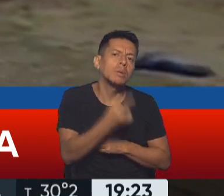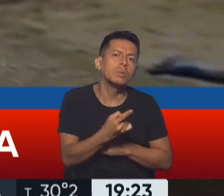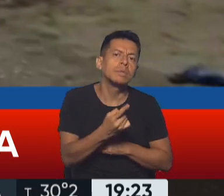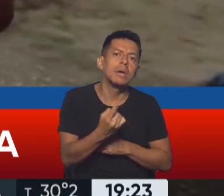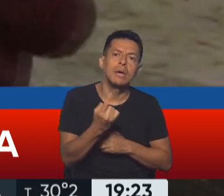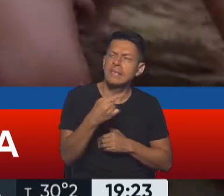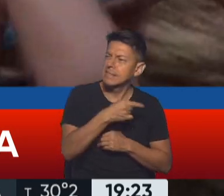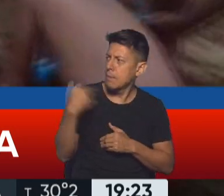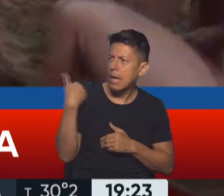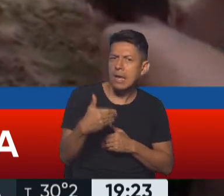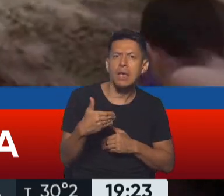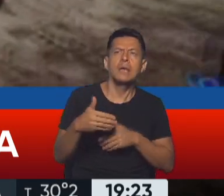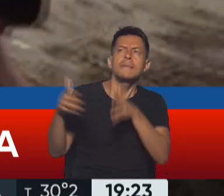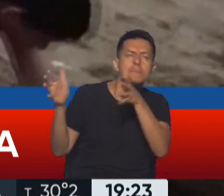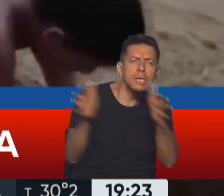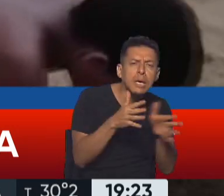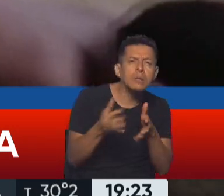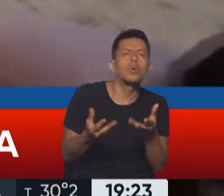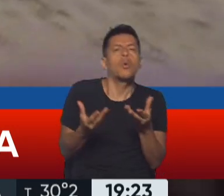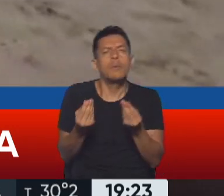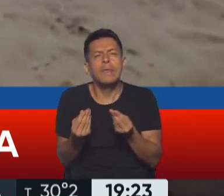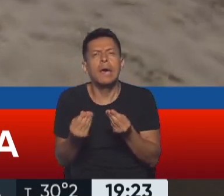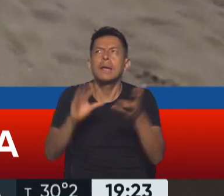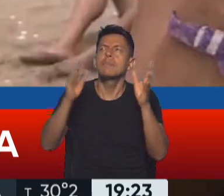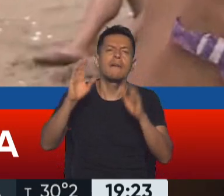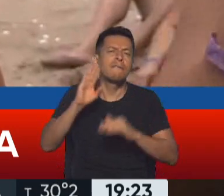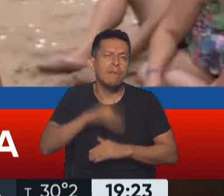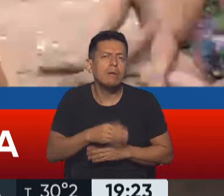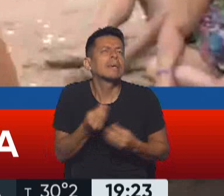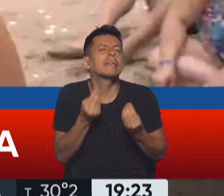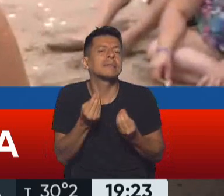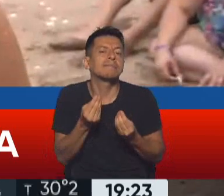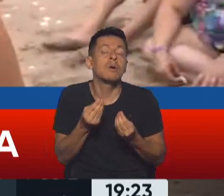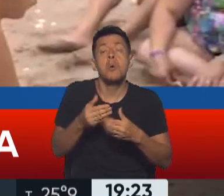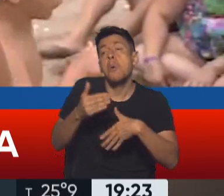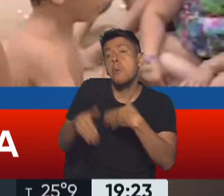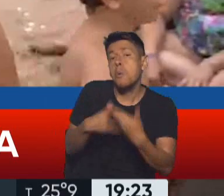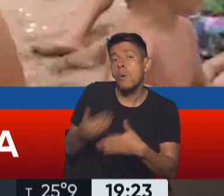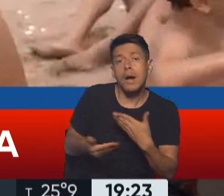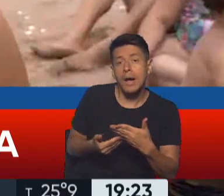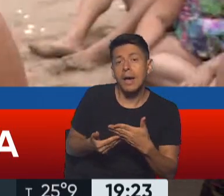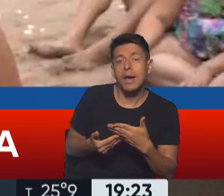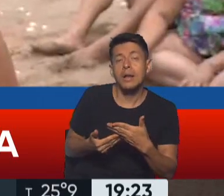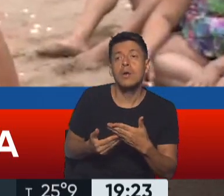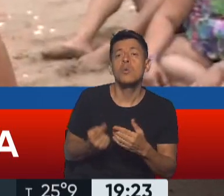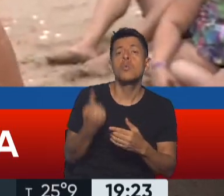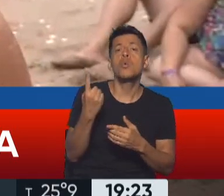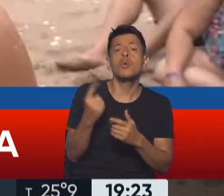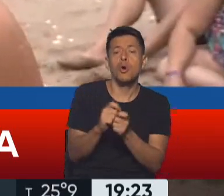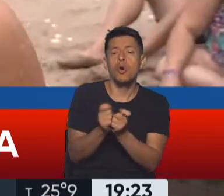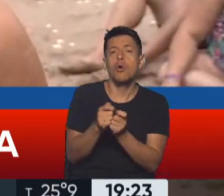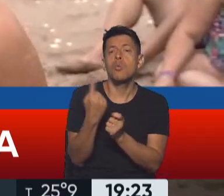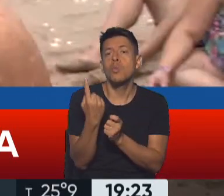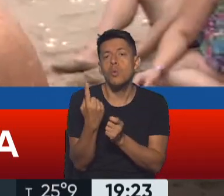toda la semana con viento, humedad, feo el clima? Y jugamos al buraco, al uno,